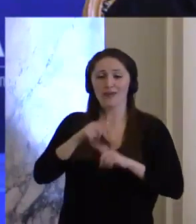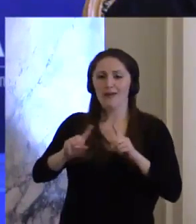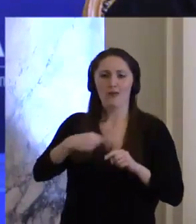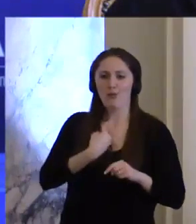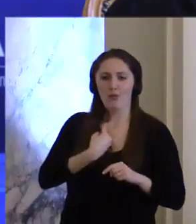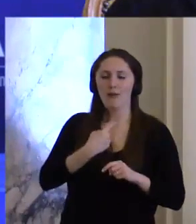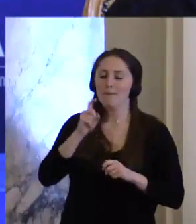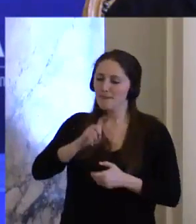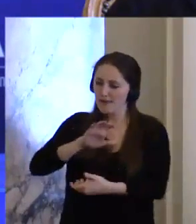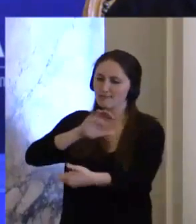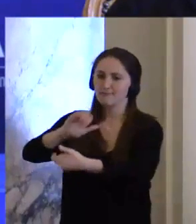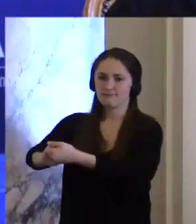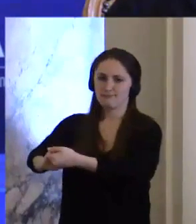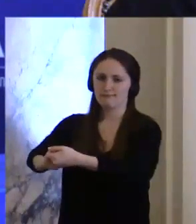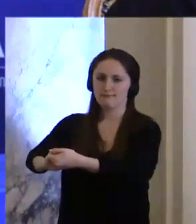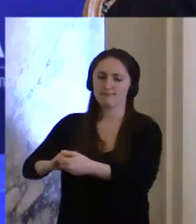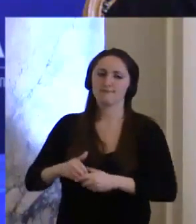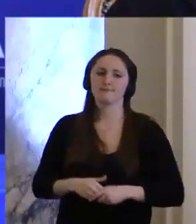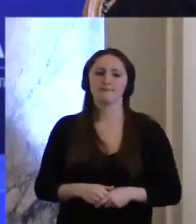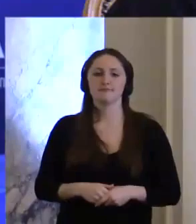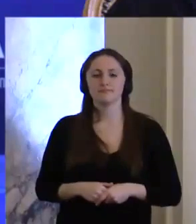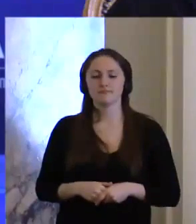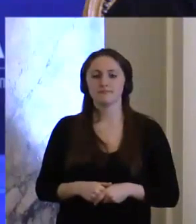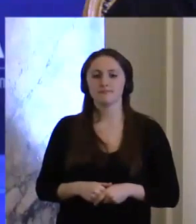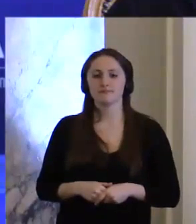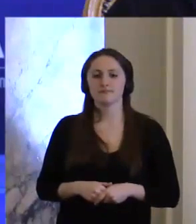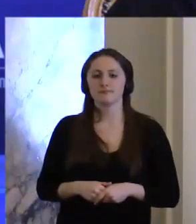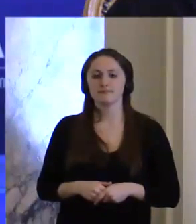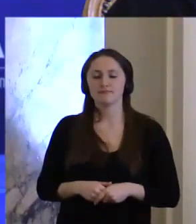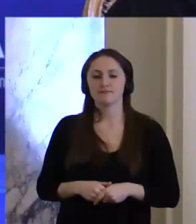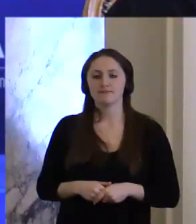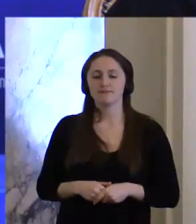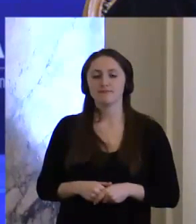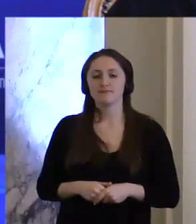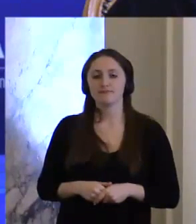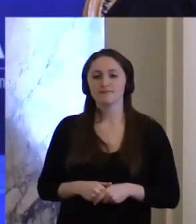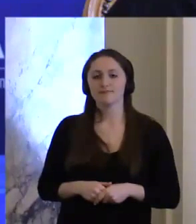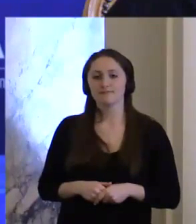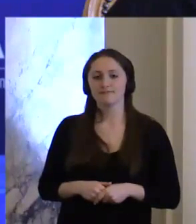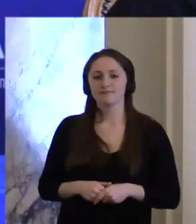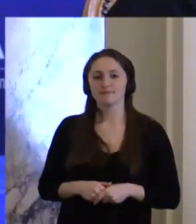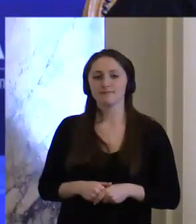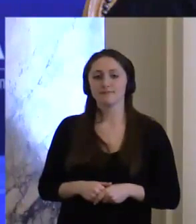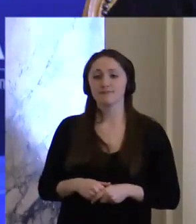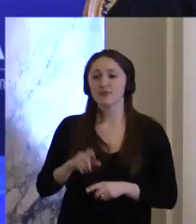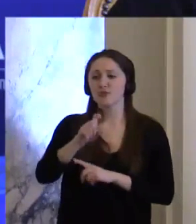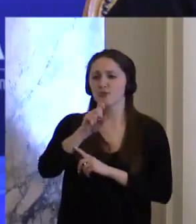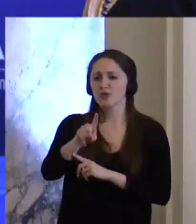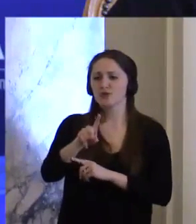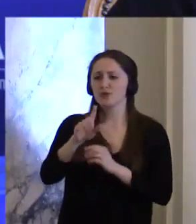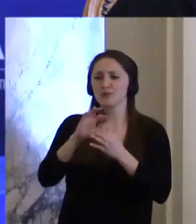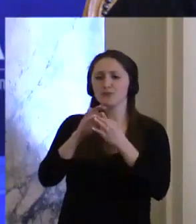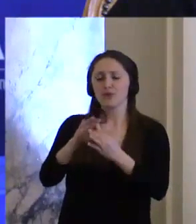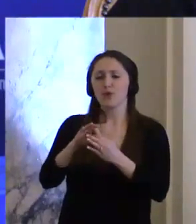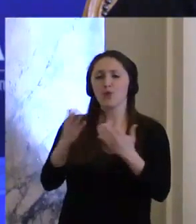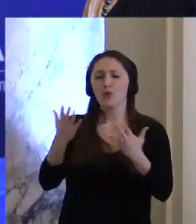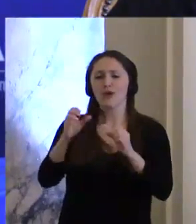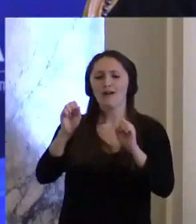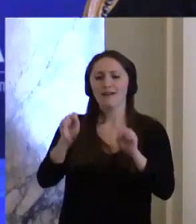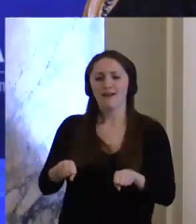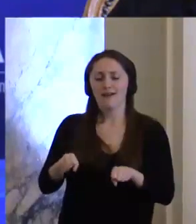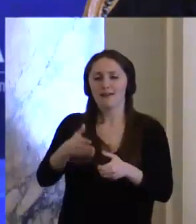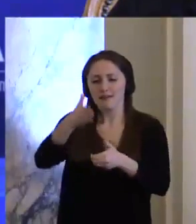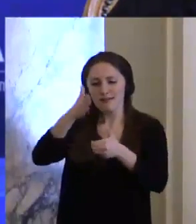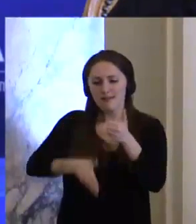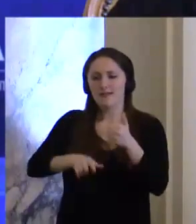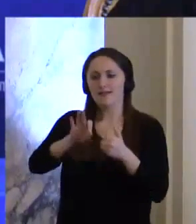Con respecto a la pregunta de qué se puede hacer para erradicar el femicidio contra las